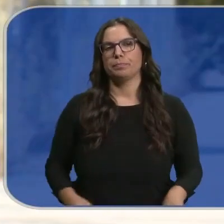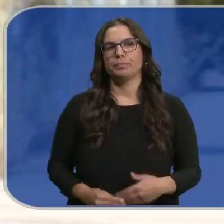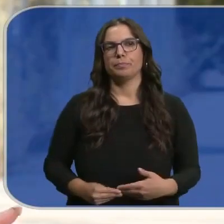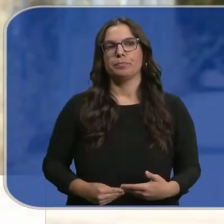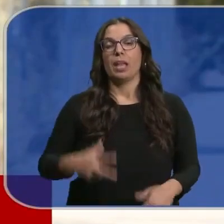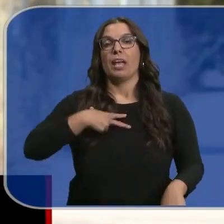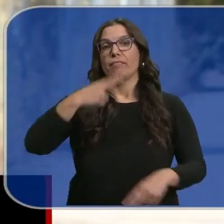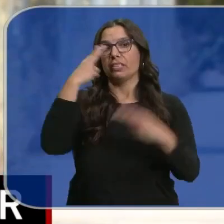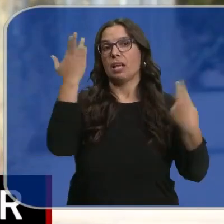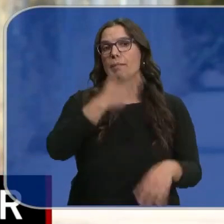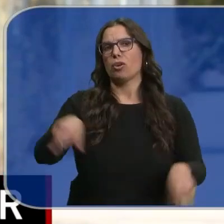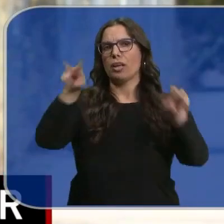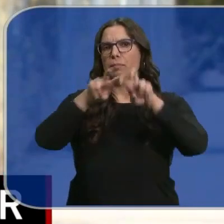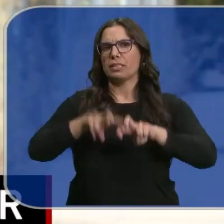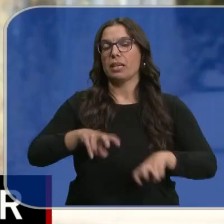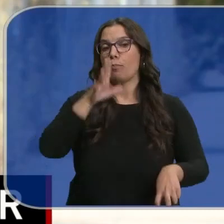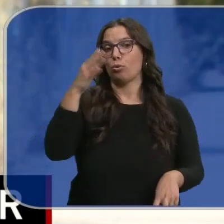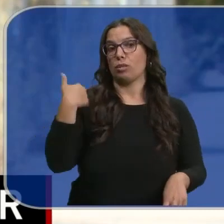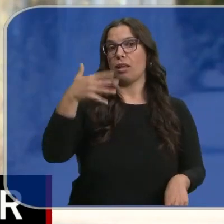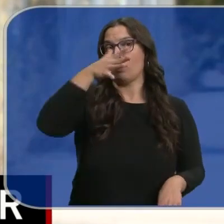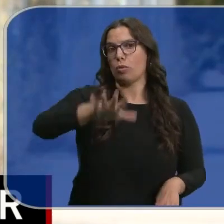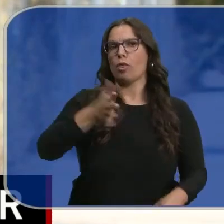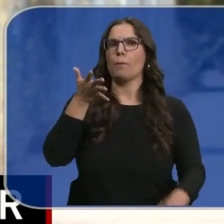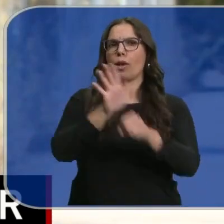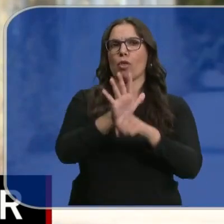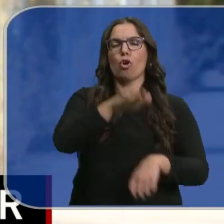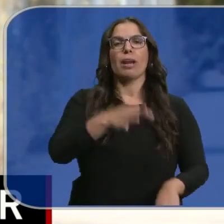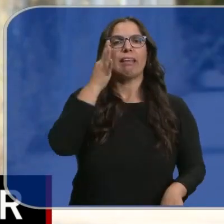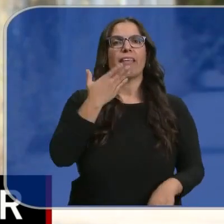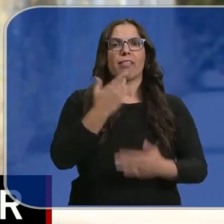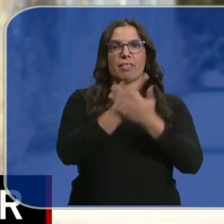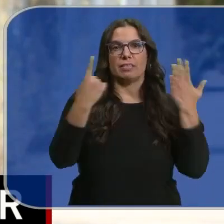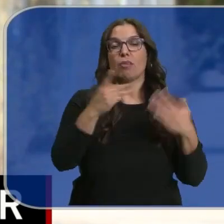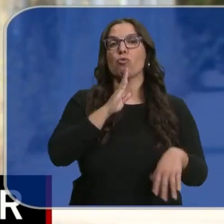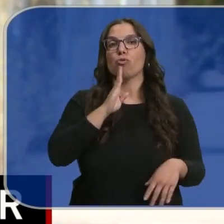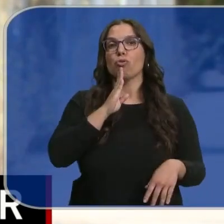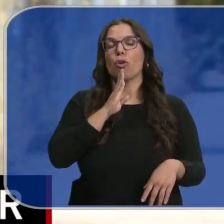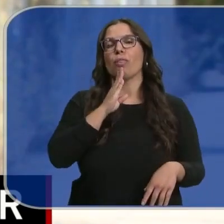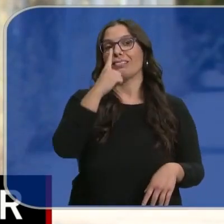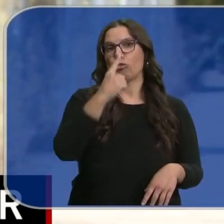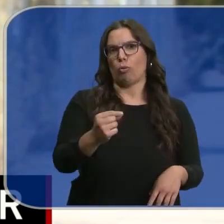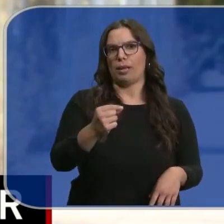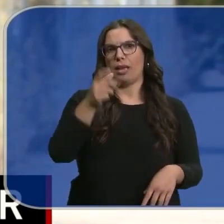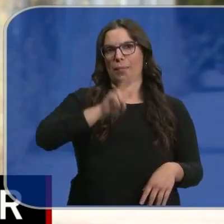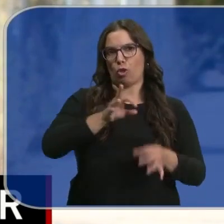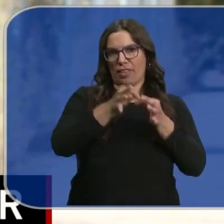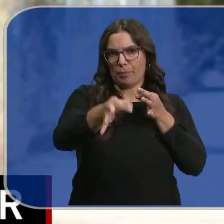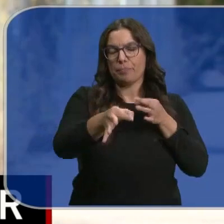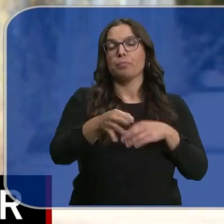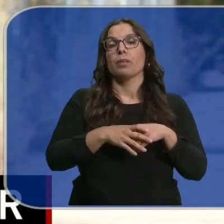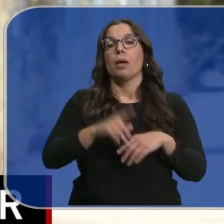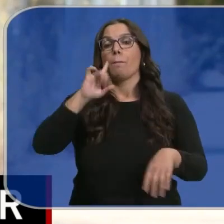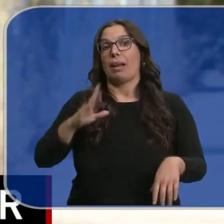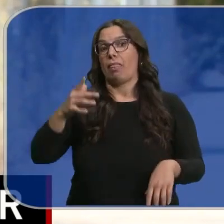La Fiscalía de Menores investiga ya la denuncia de violación a una menor de 16 años en Santo Venia de Pisuerba. El presunto